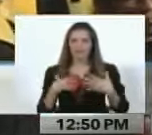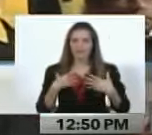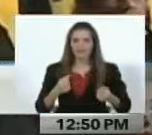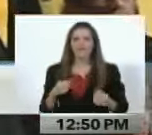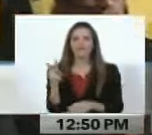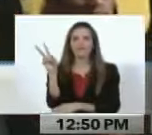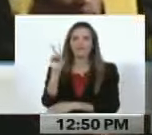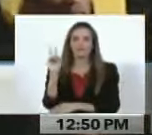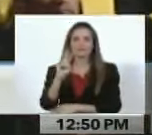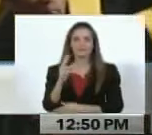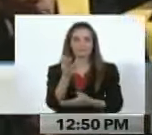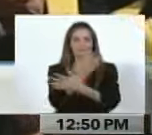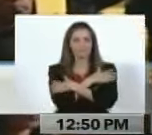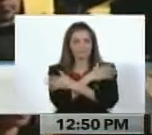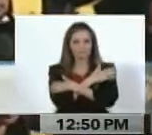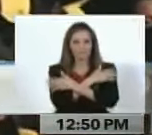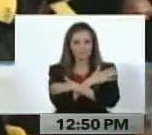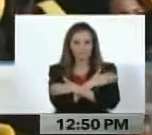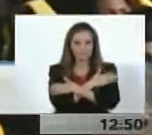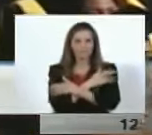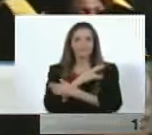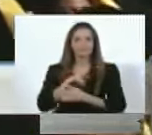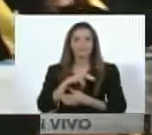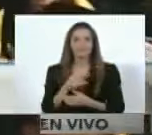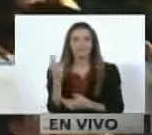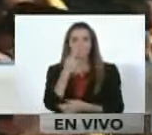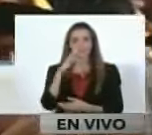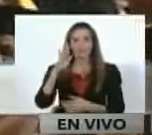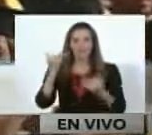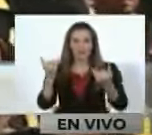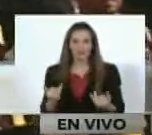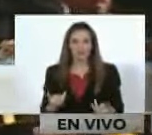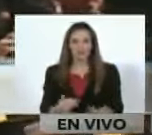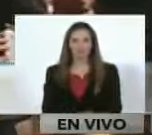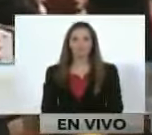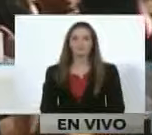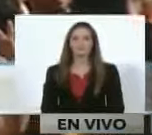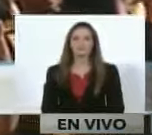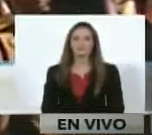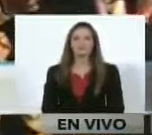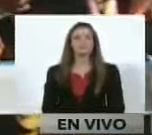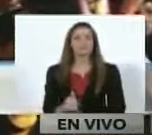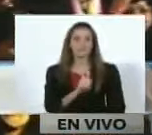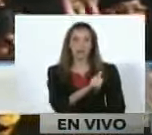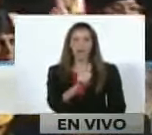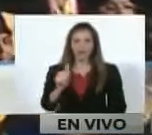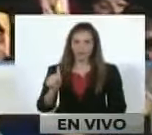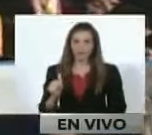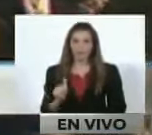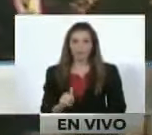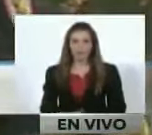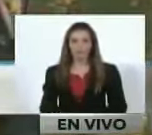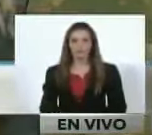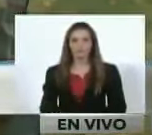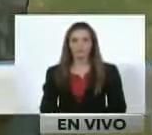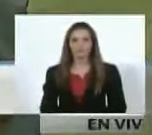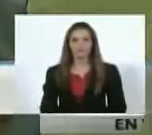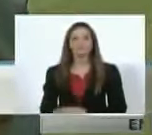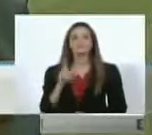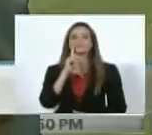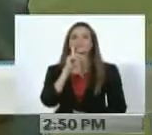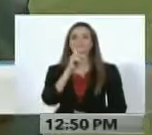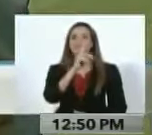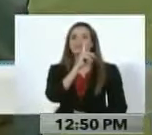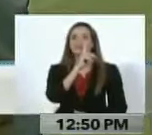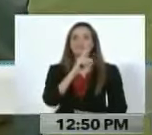venezolana, felicidades. Y vamos a tomar juramento de cada uno de ustedes a nombre